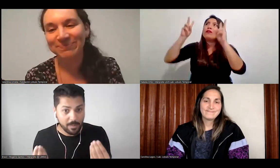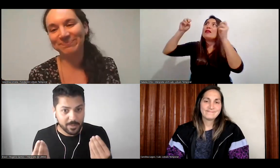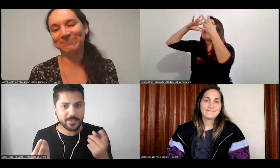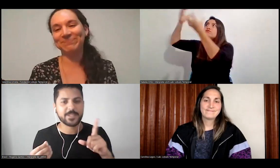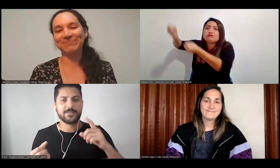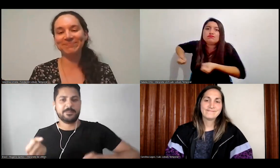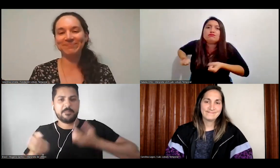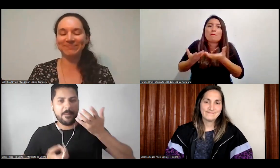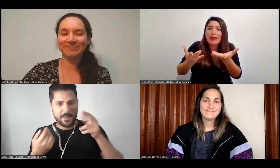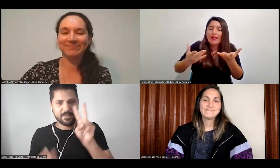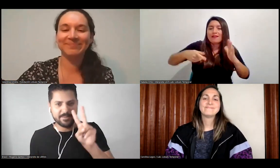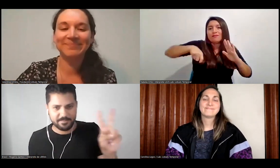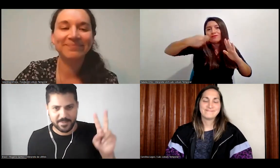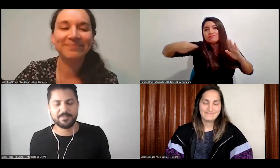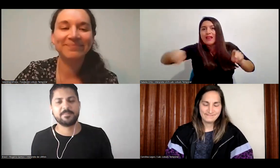producción.